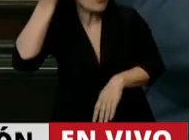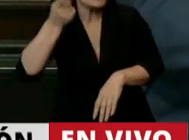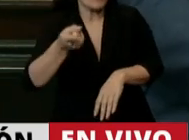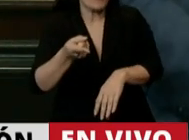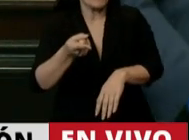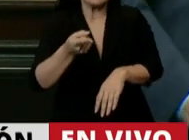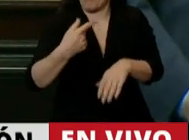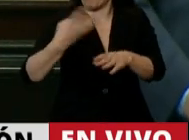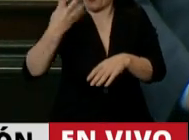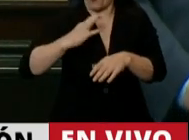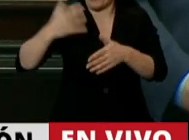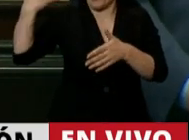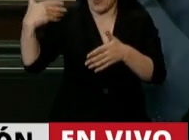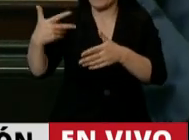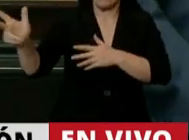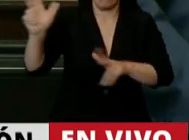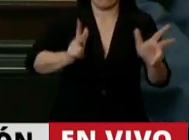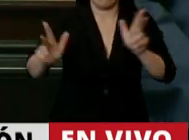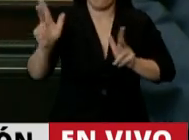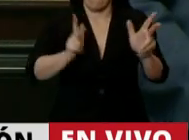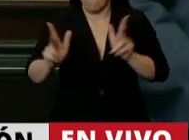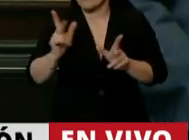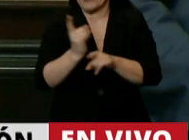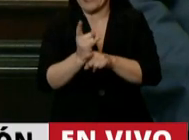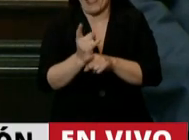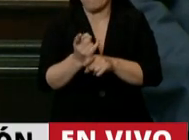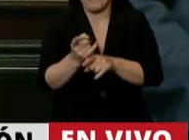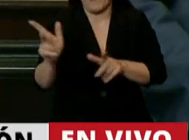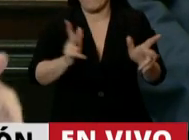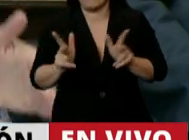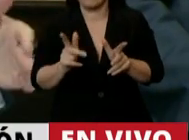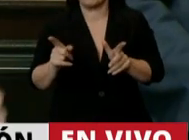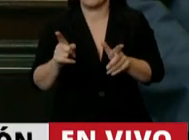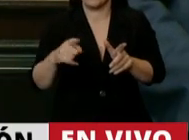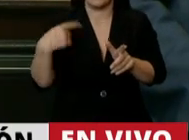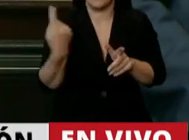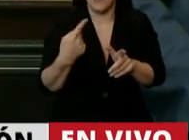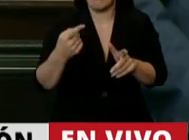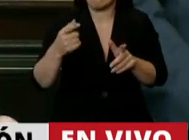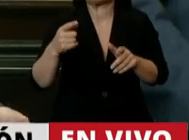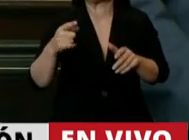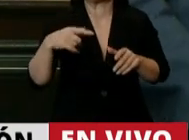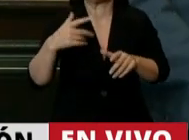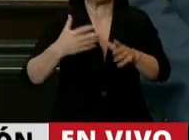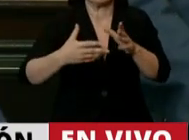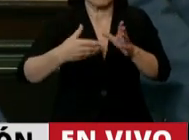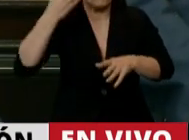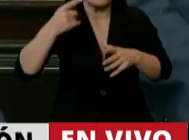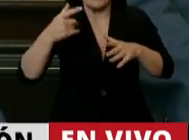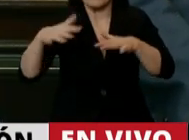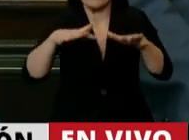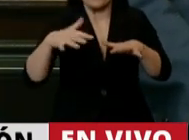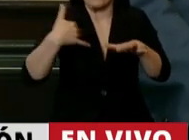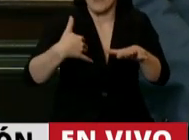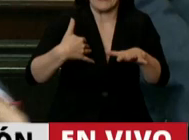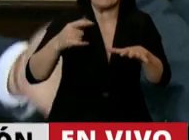sobre todo en los últimos 4 años, se nos dijo todas las veces y se nos remarcó todas las veces que nos caímos, todas las veces